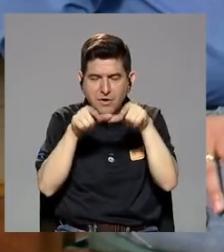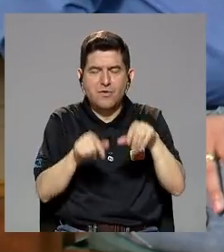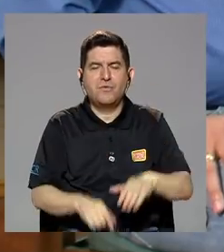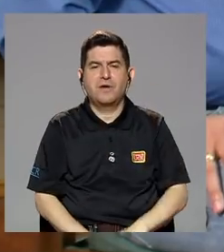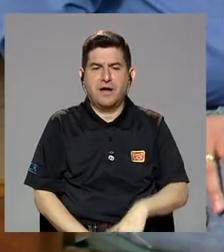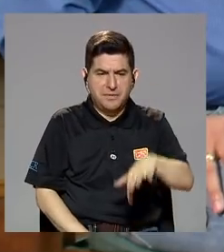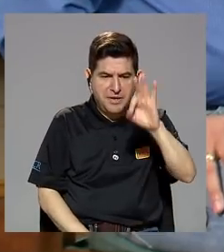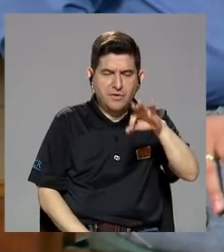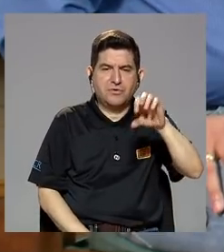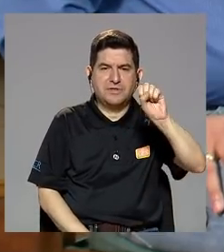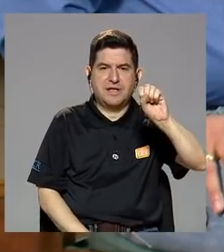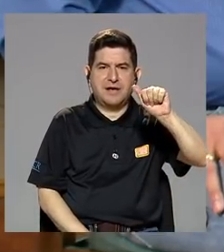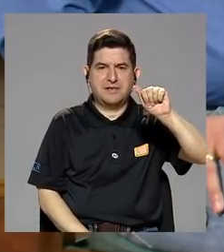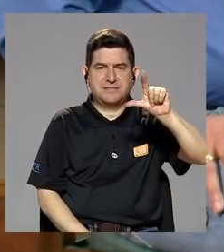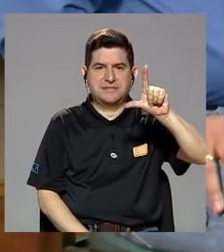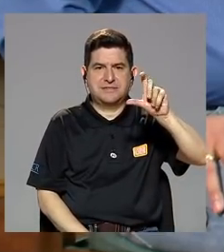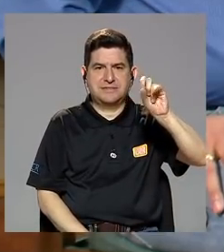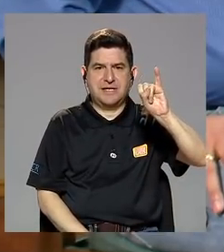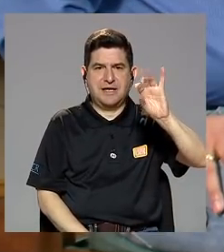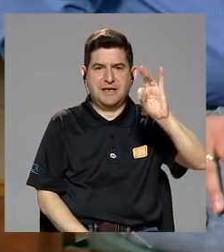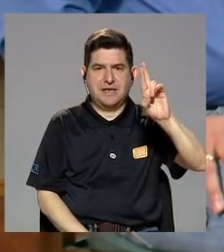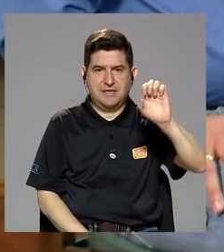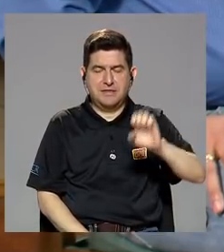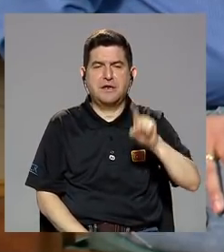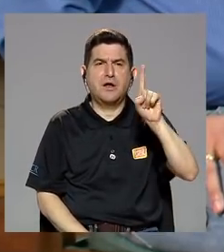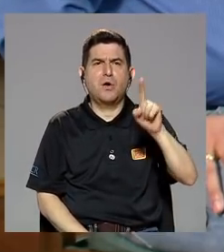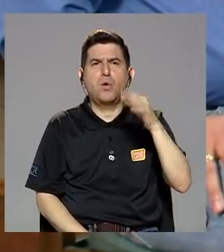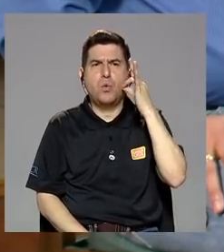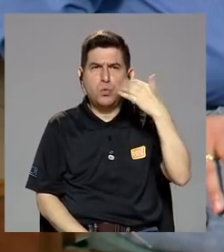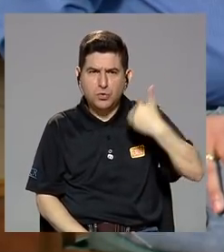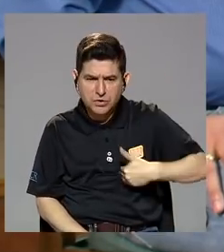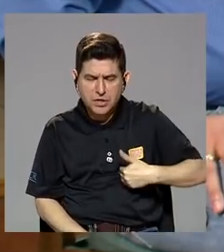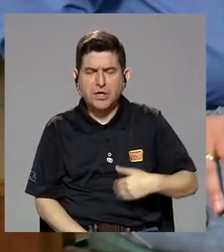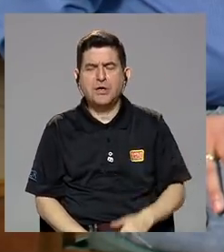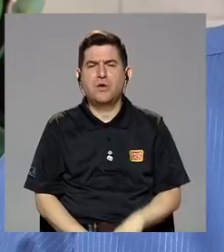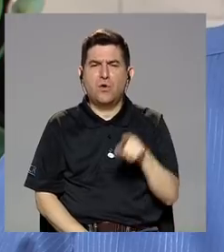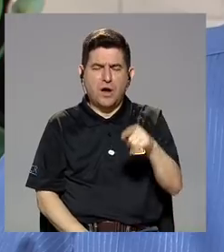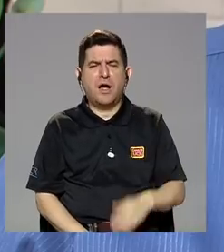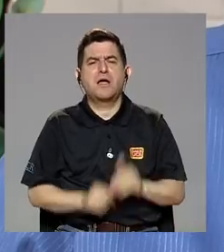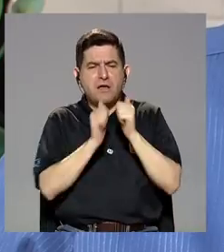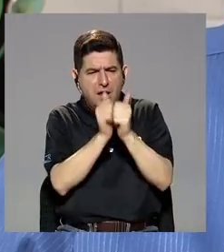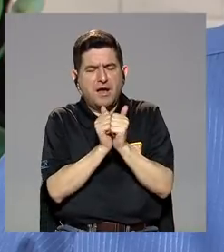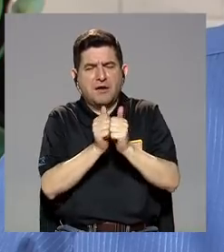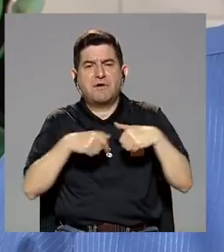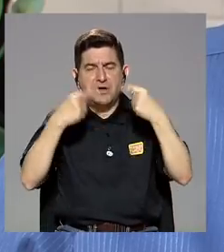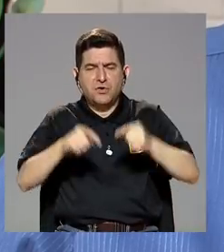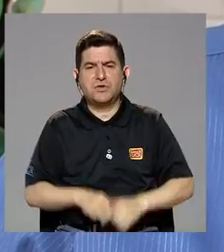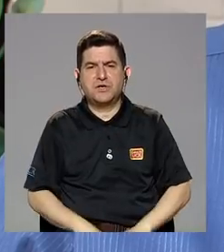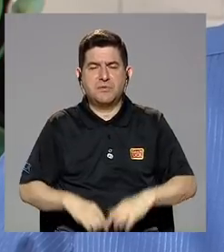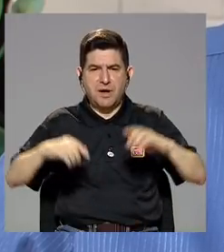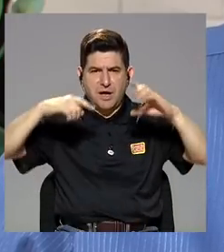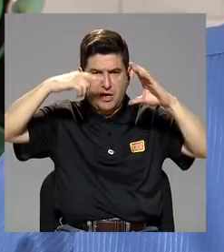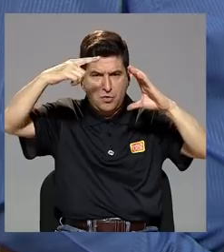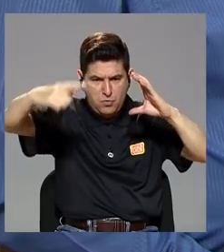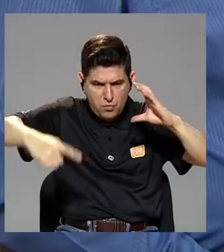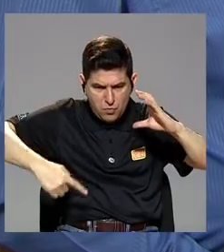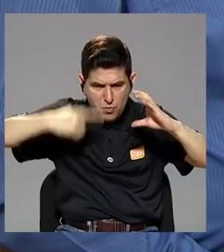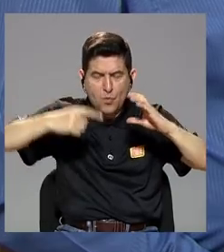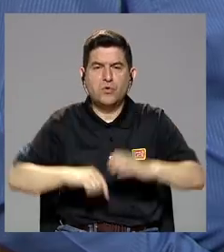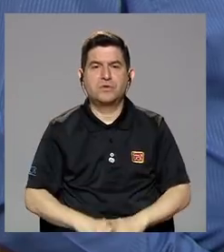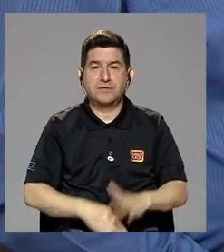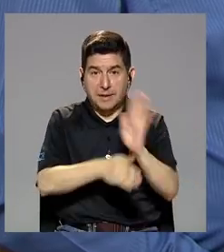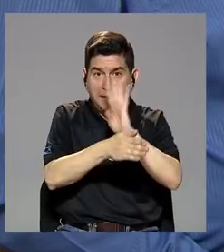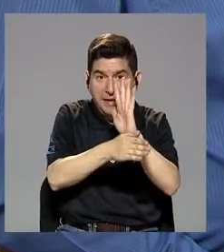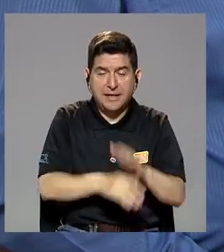salitreros entonces se dibujó de vestidos a caballo y llevada a los rollos de película y proyectaban películas de los distintos campamentos